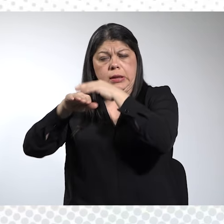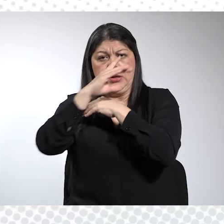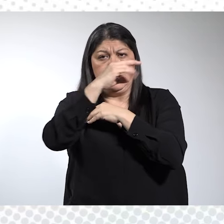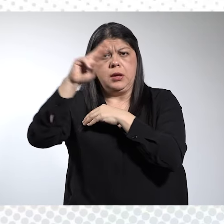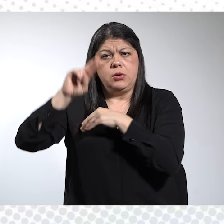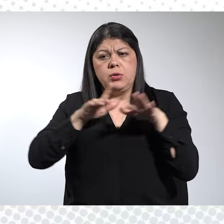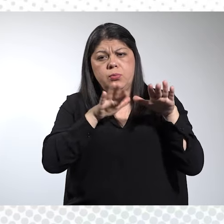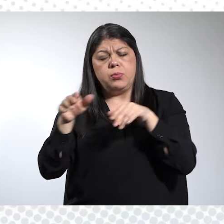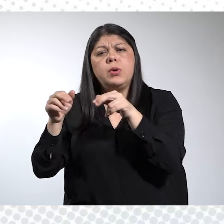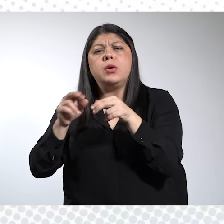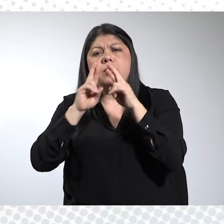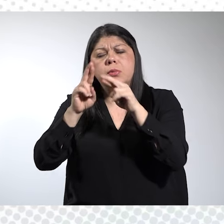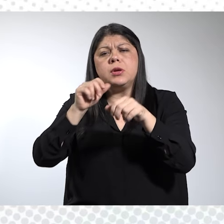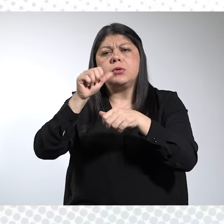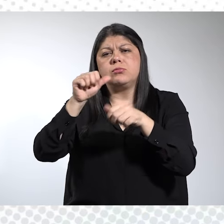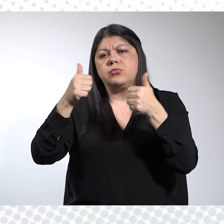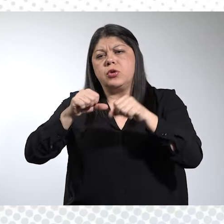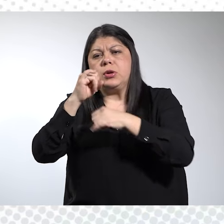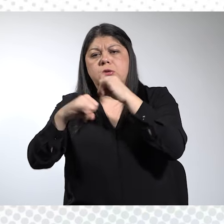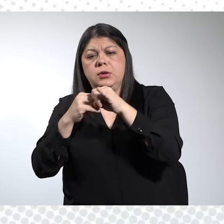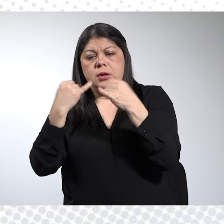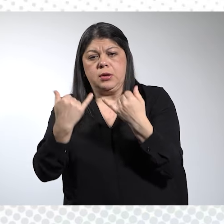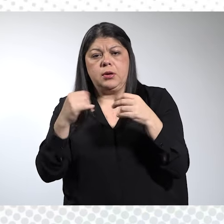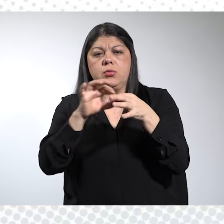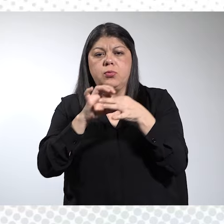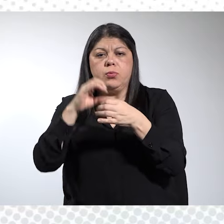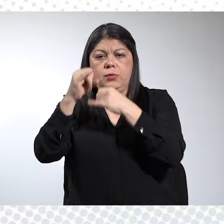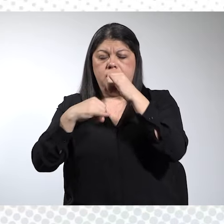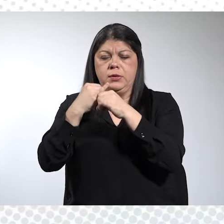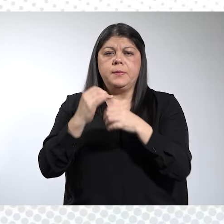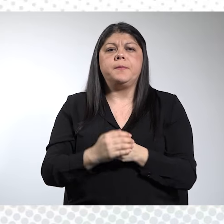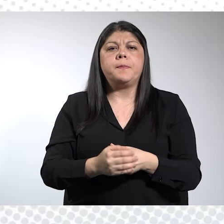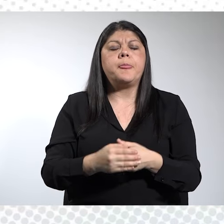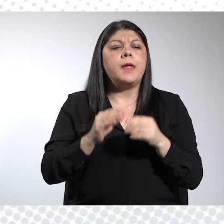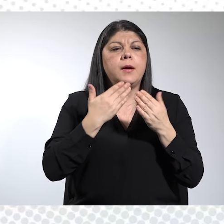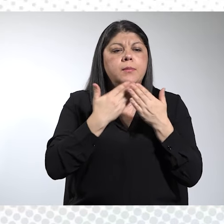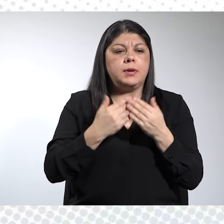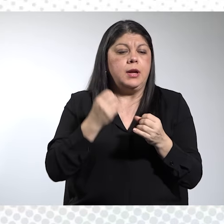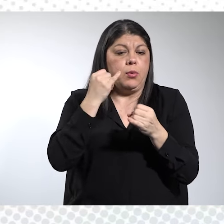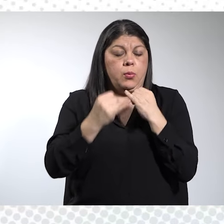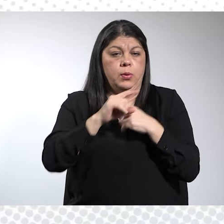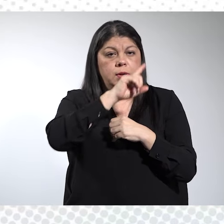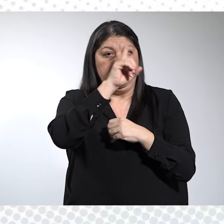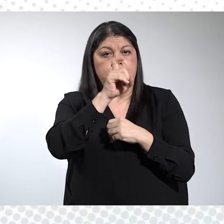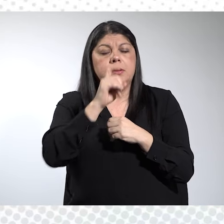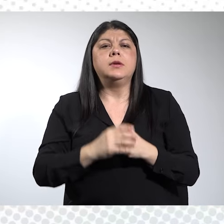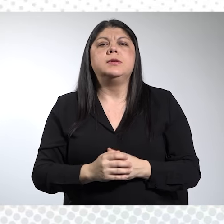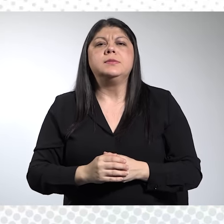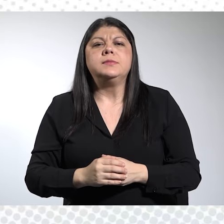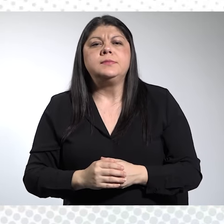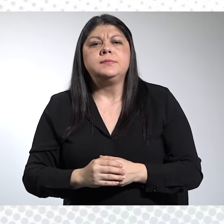migrantes y respetando los acuerdos internacionales que tenga Costa Rica en este momento en relaciones internacionales. Muy bien, don Marco, llegamos a la